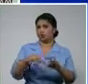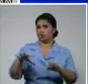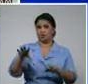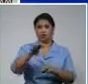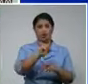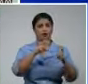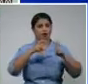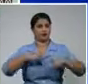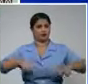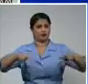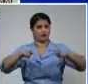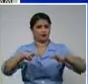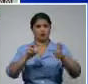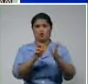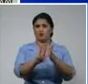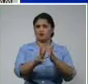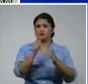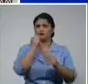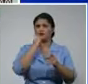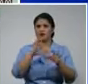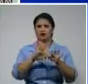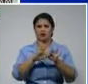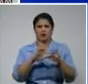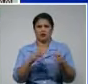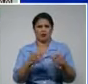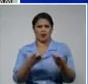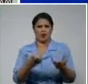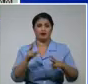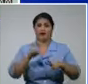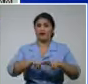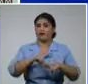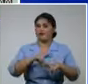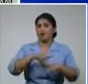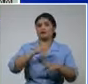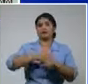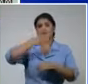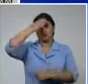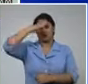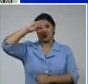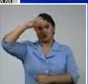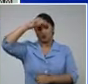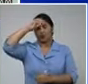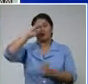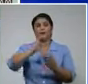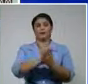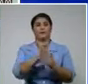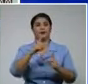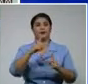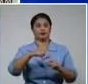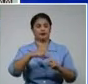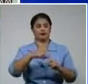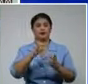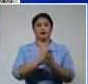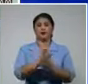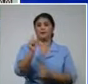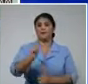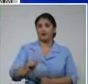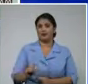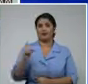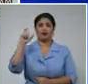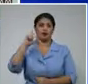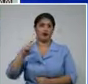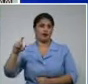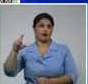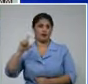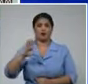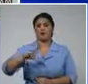La Habana, Santiago de Cuba, Matanzas, Mayabeque, Camagüey, Pinar del Río,